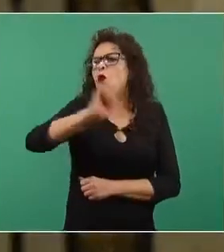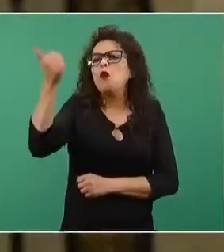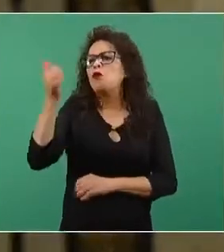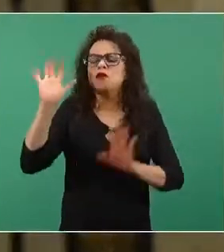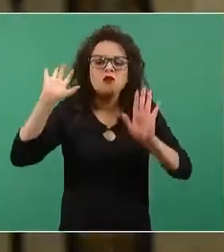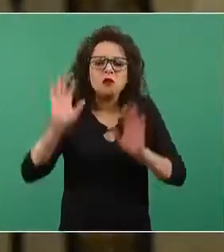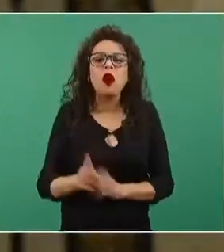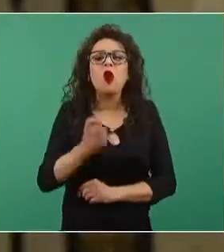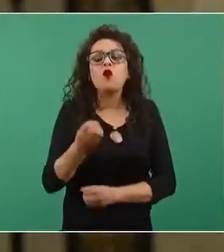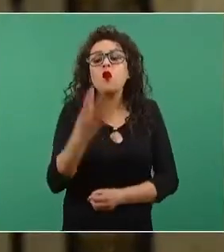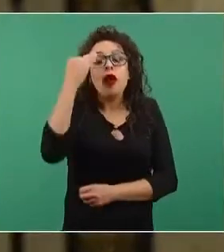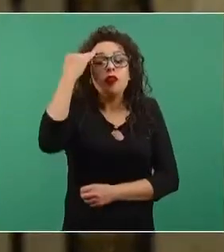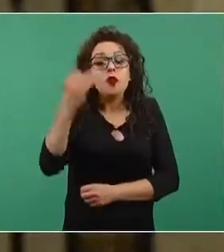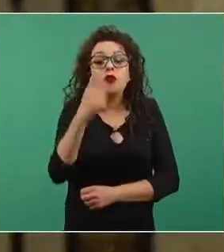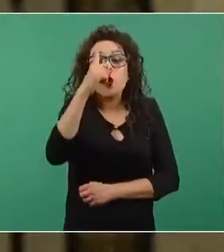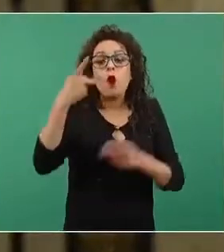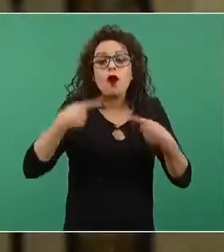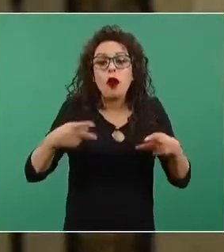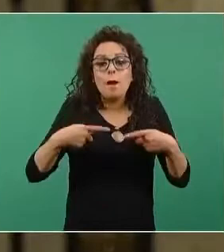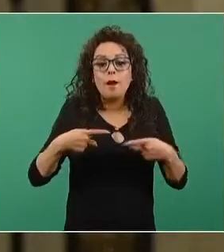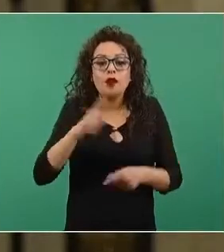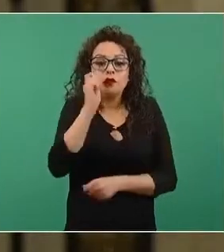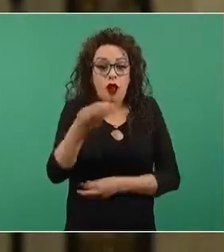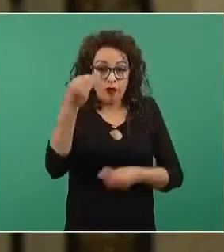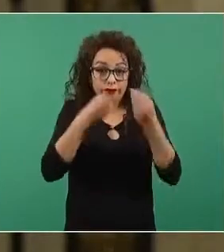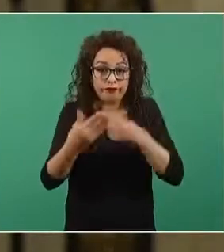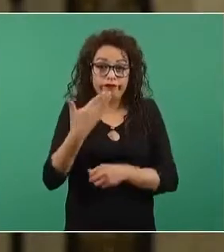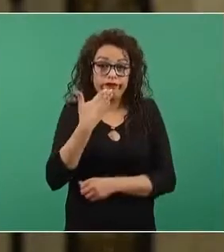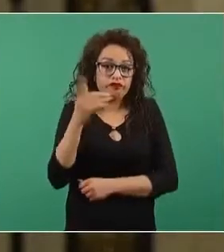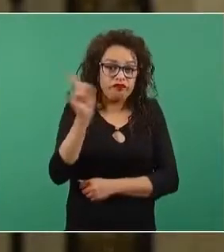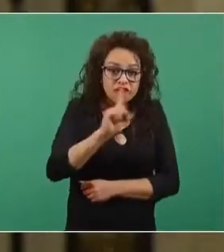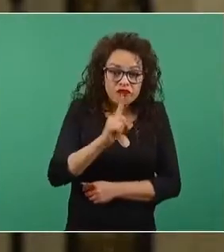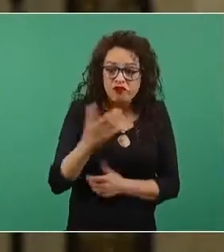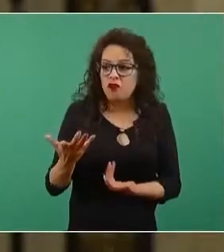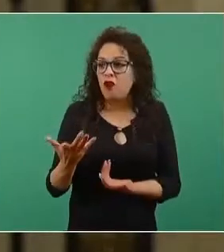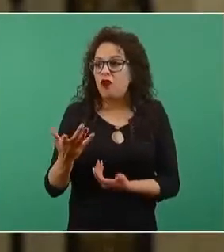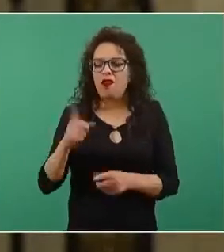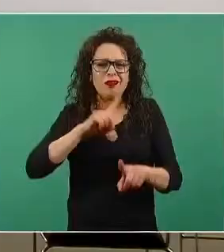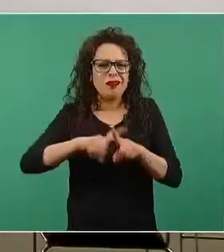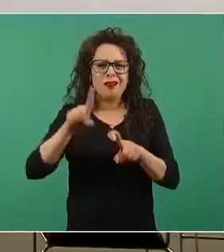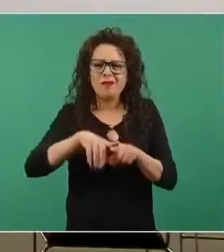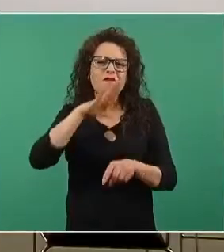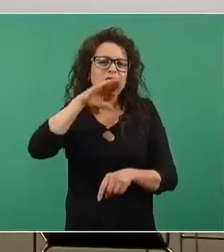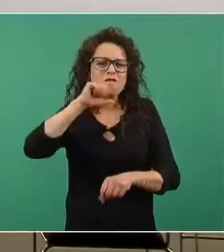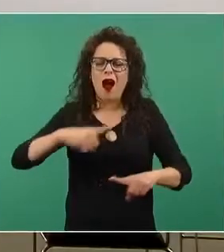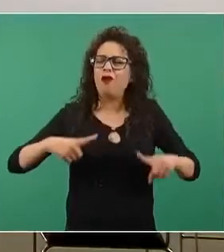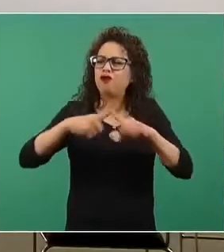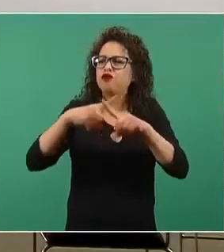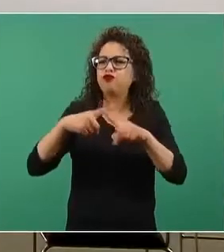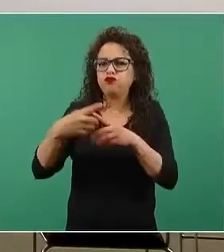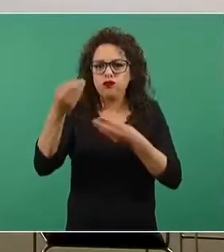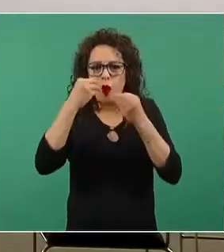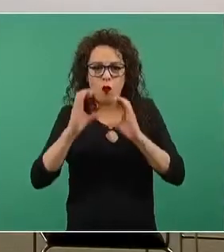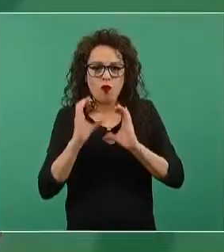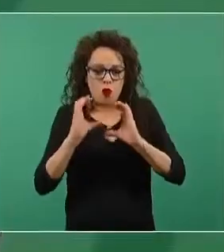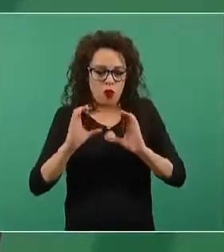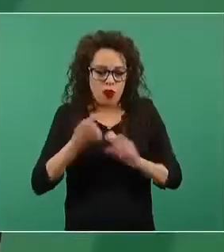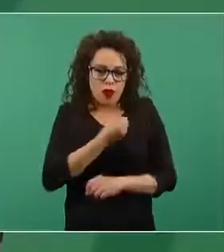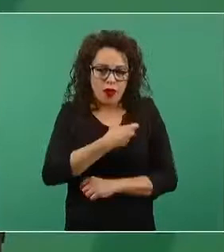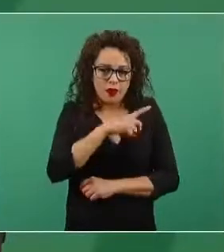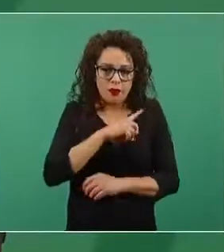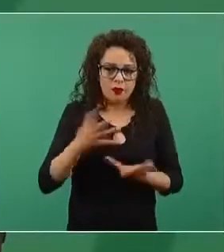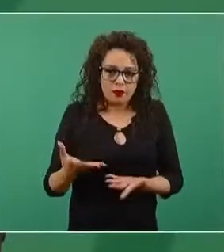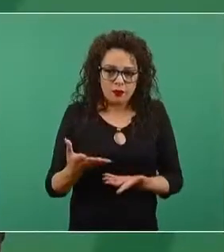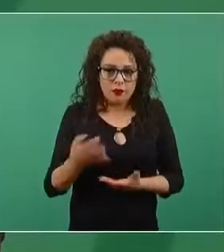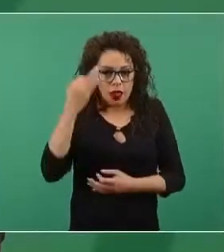vuelve obesa, pues comiendo mal y teniendo malos hábitos alimenticios. Bueno, es que en realidad esto depende, no hay una cifra